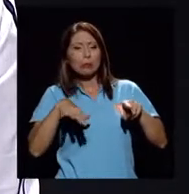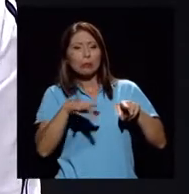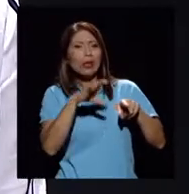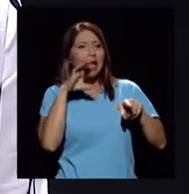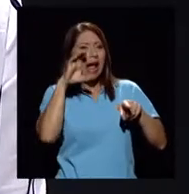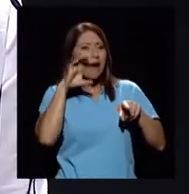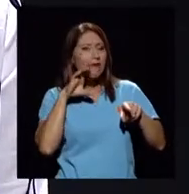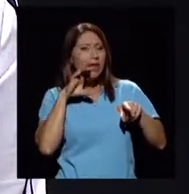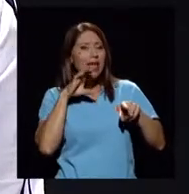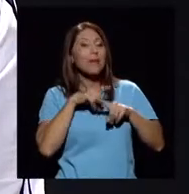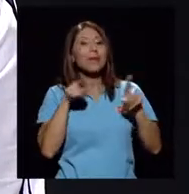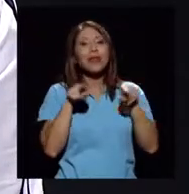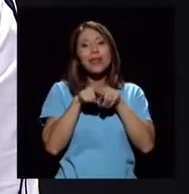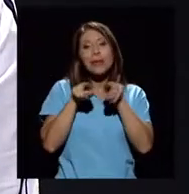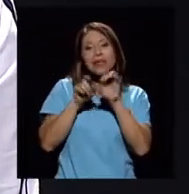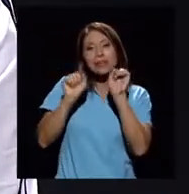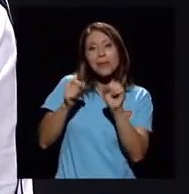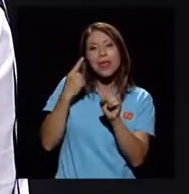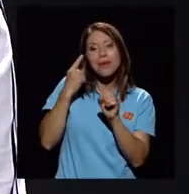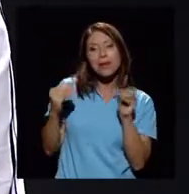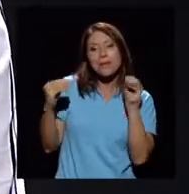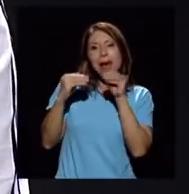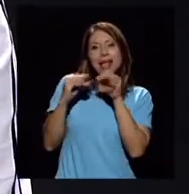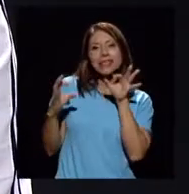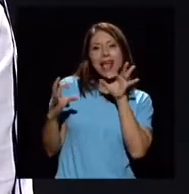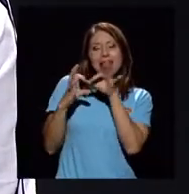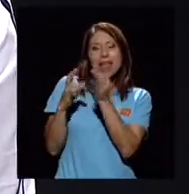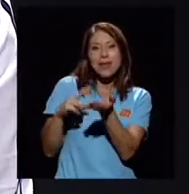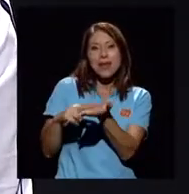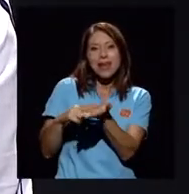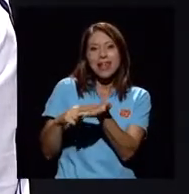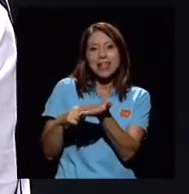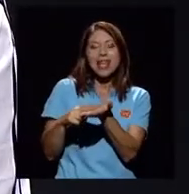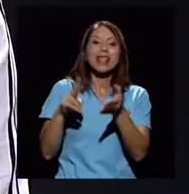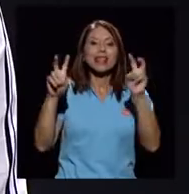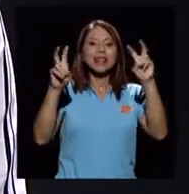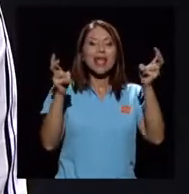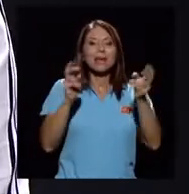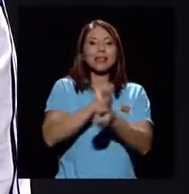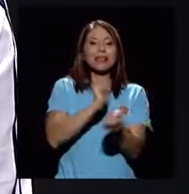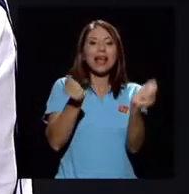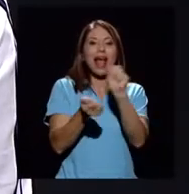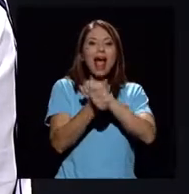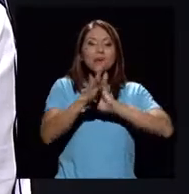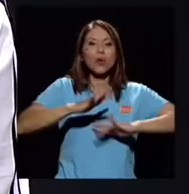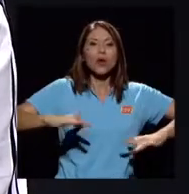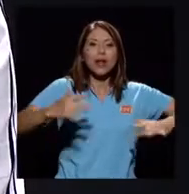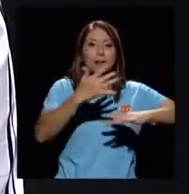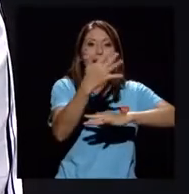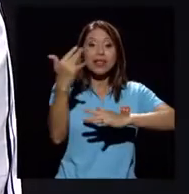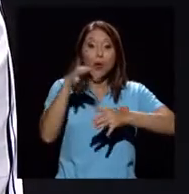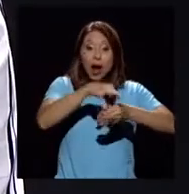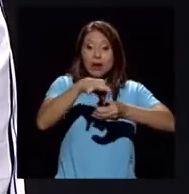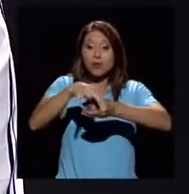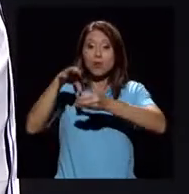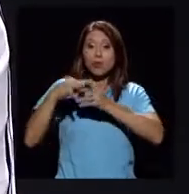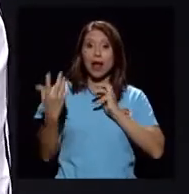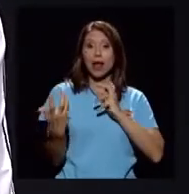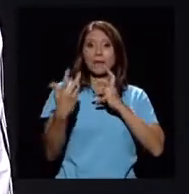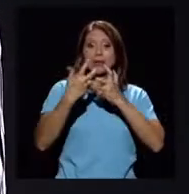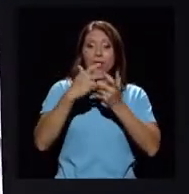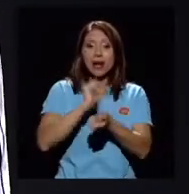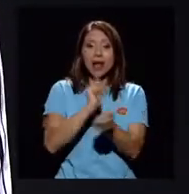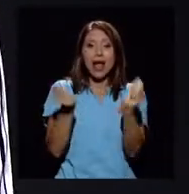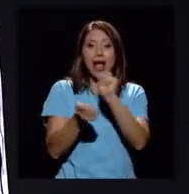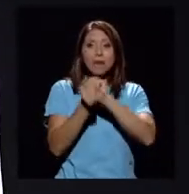más verde, temas de cambio climático, adaptación de la agricultura al cambio climático, temas de